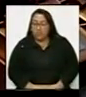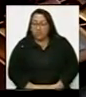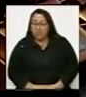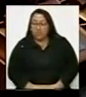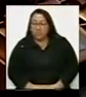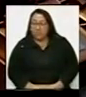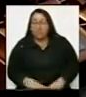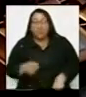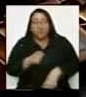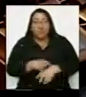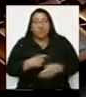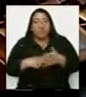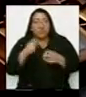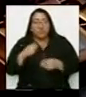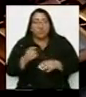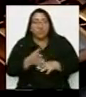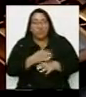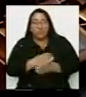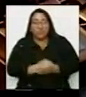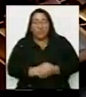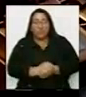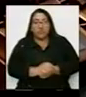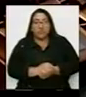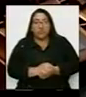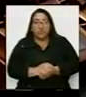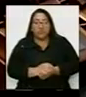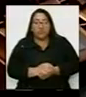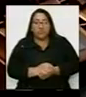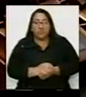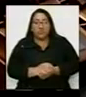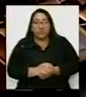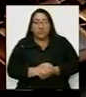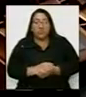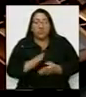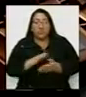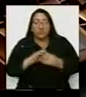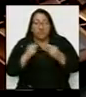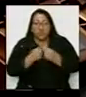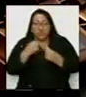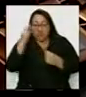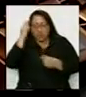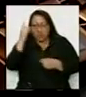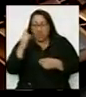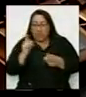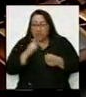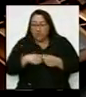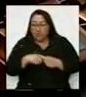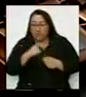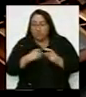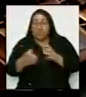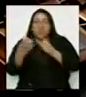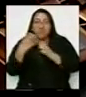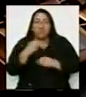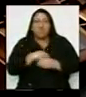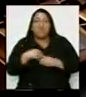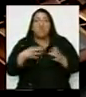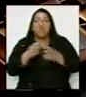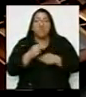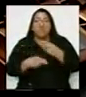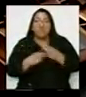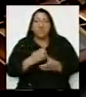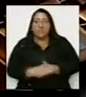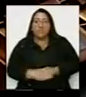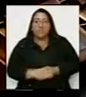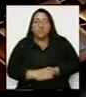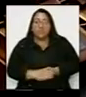el tiempo que se requiere previa a una renuncia o licencia a una agrupación política para postular al cargo de miembro de la Junta Nacional de